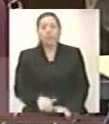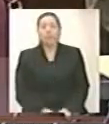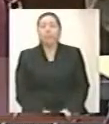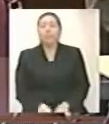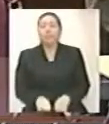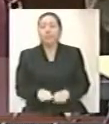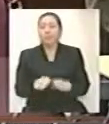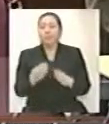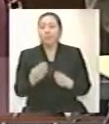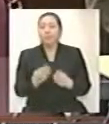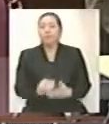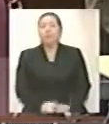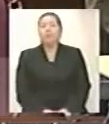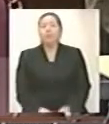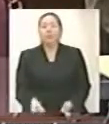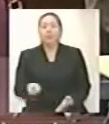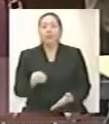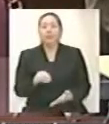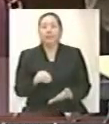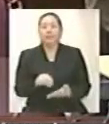Abre una etapa de dominio neoliberal.